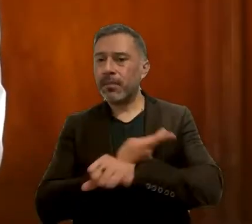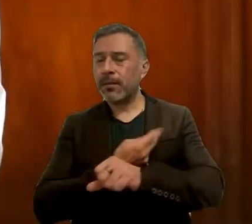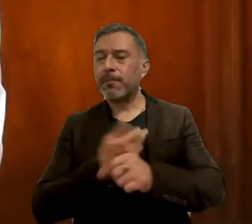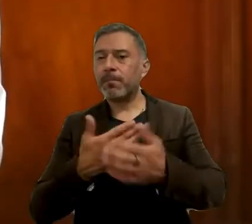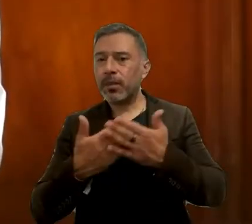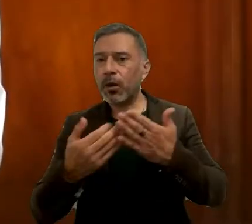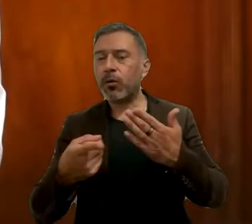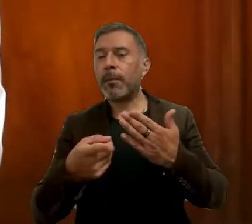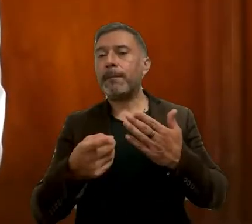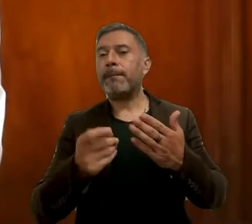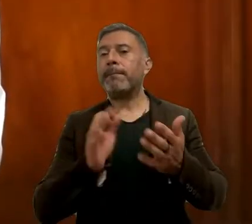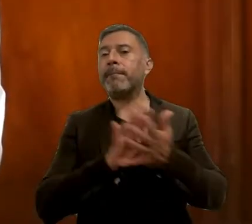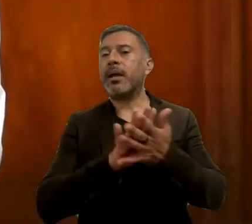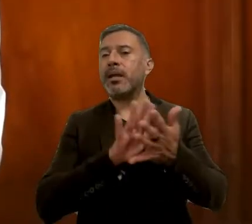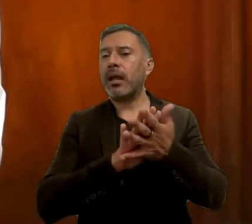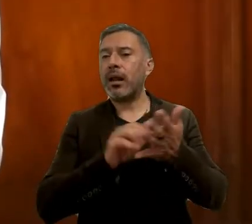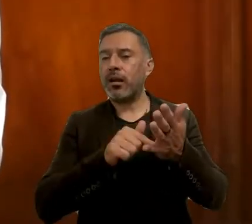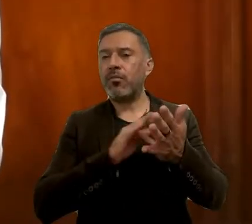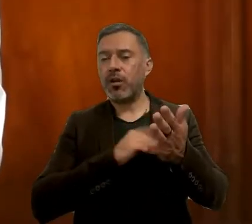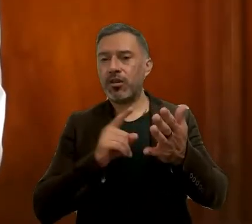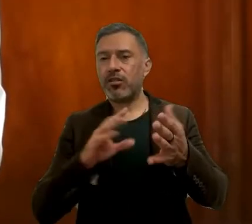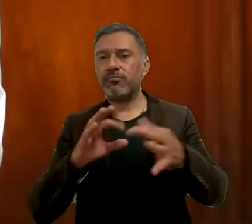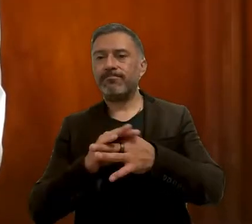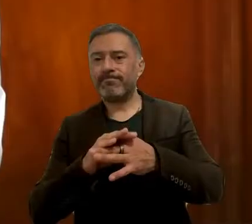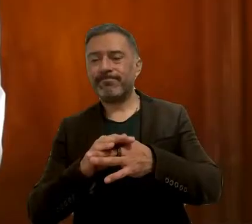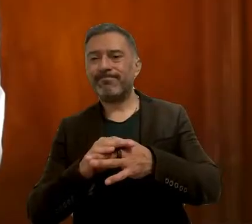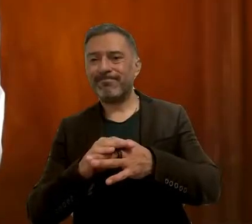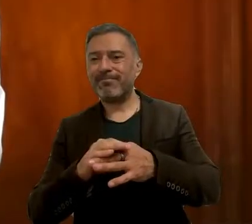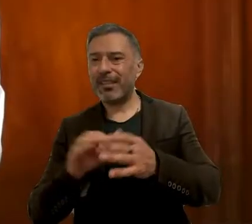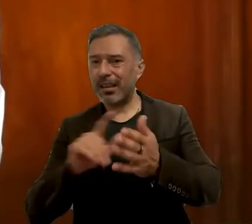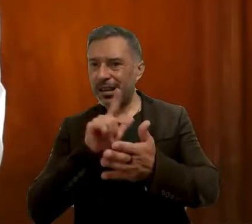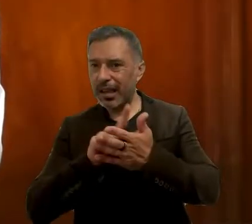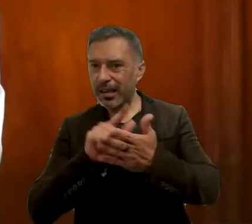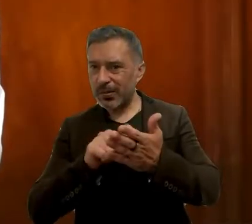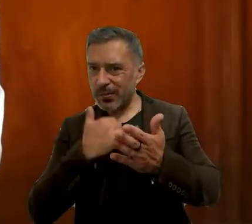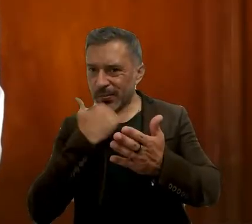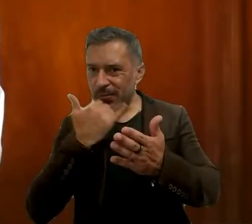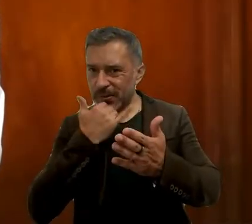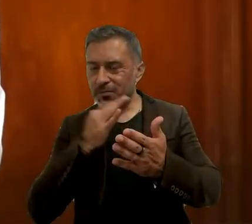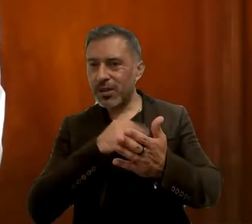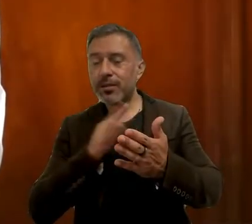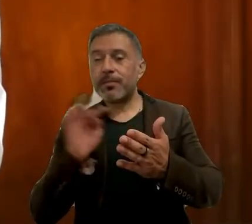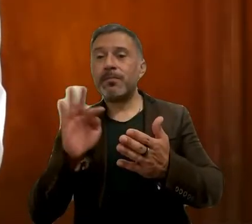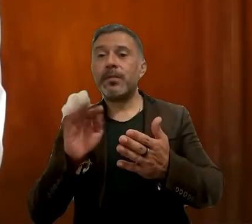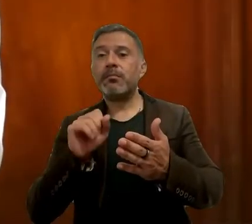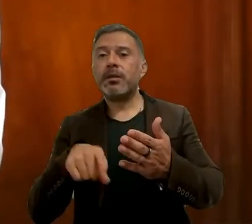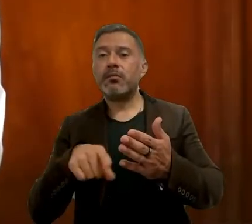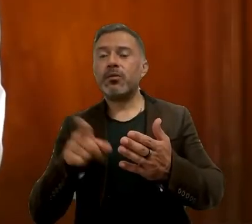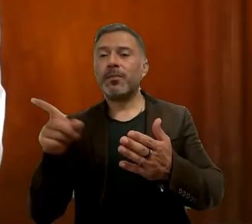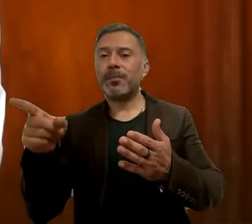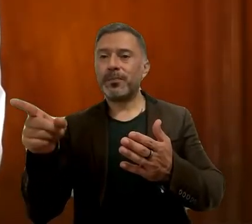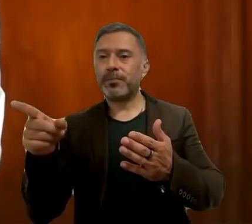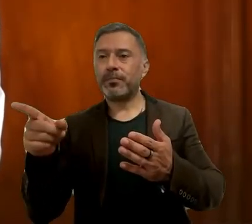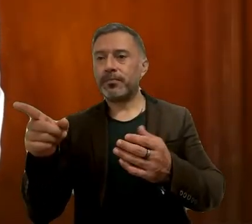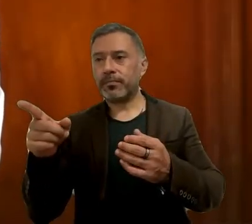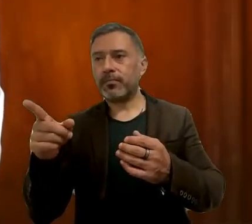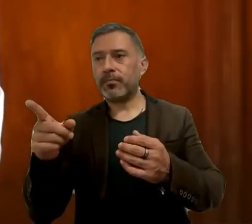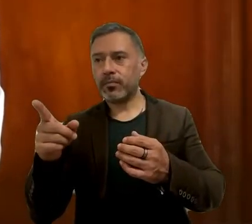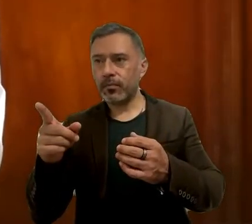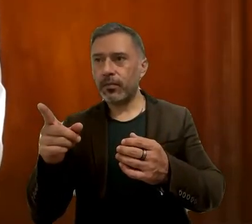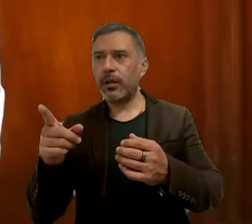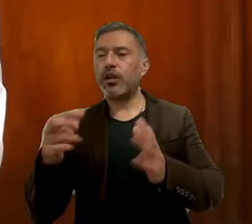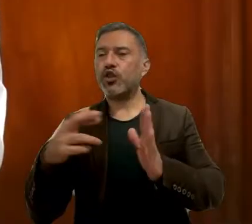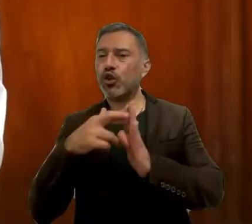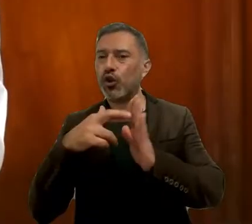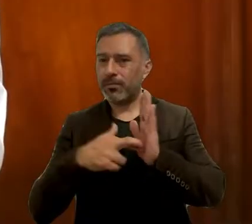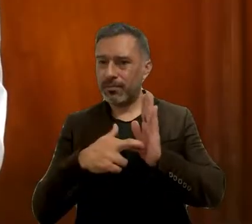el tipo penal a fin de eliminar vicios legales que se pudieran presentar, así como dar fuerza a la naturaleza protectora de